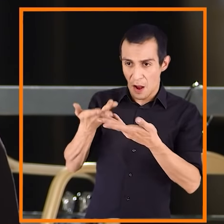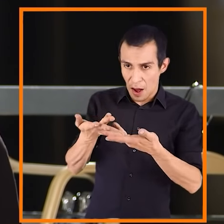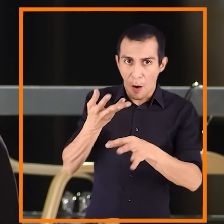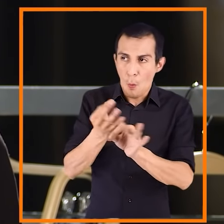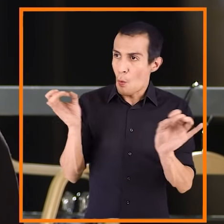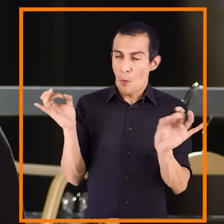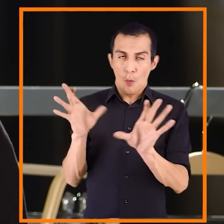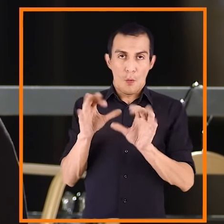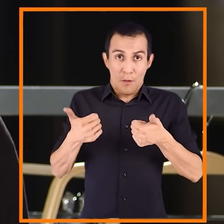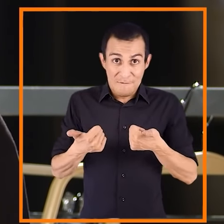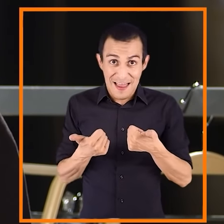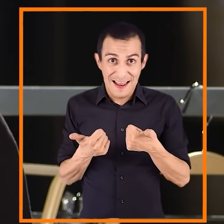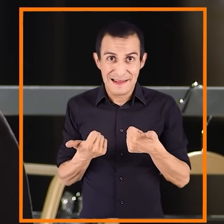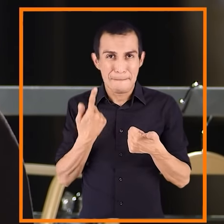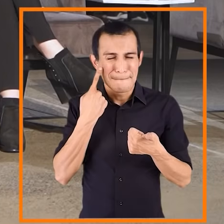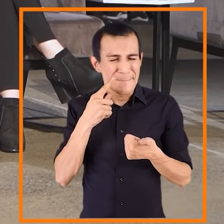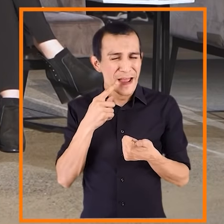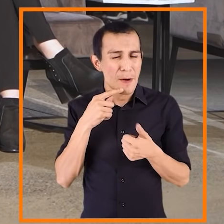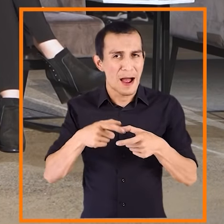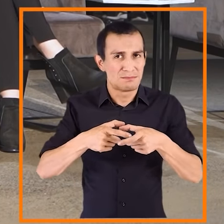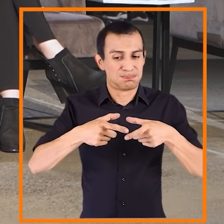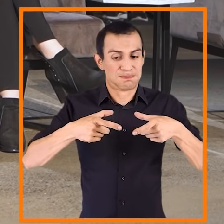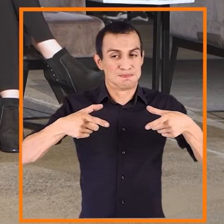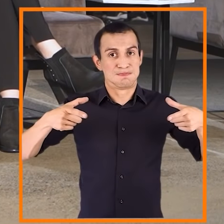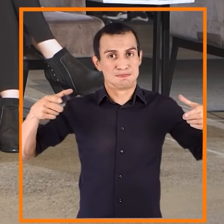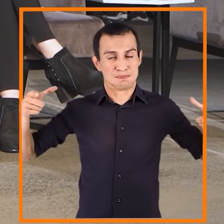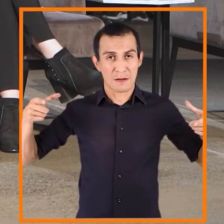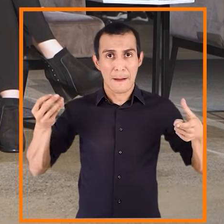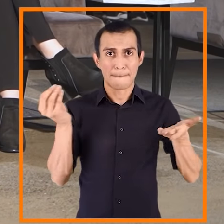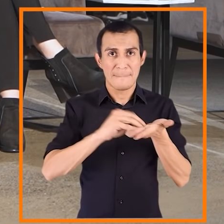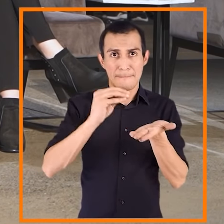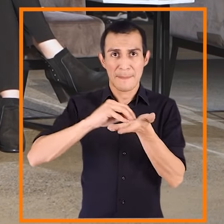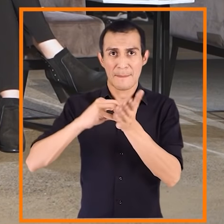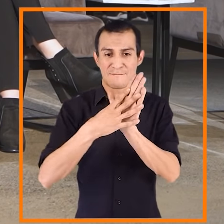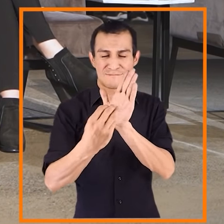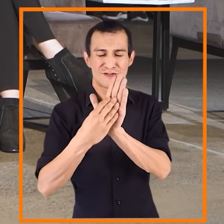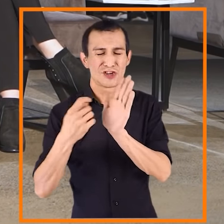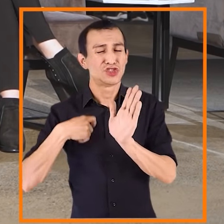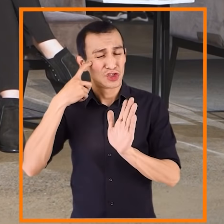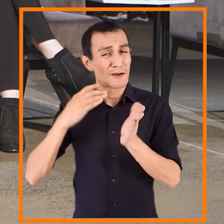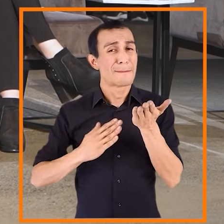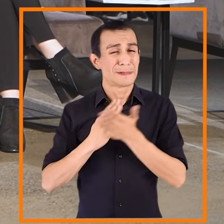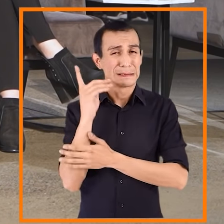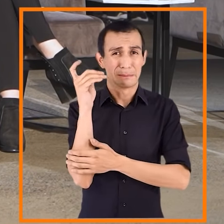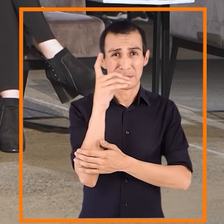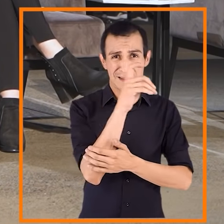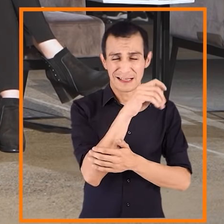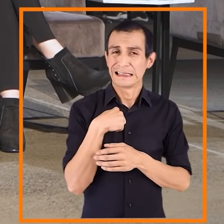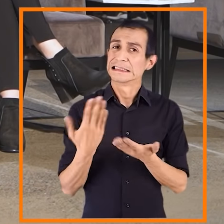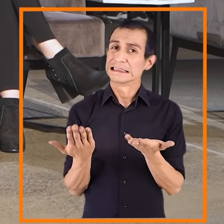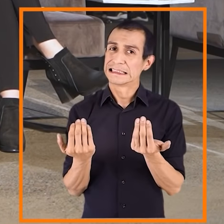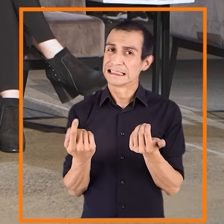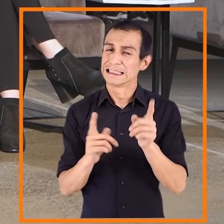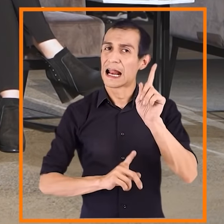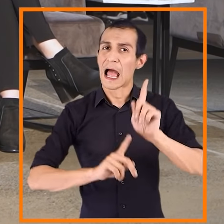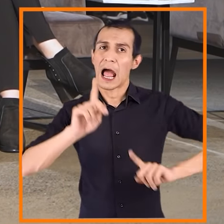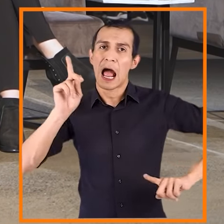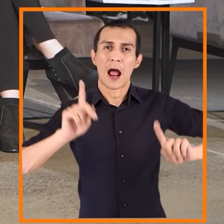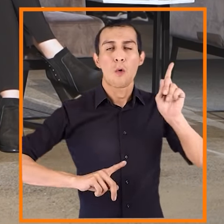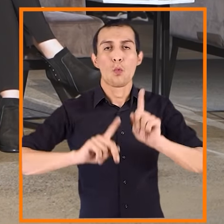uno ve lo que tienen y es espectacular. Pero para ir creciendo, para ir creando más modelos, creo que se les va a hacer más complejo. Creo que